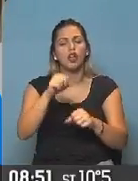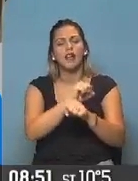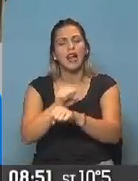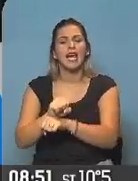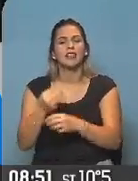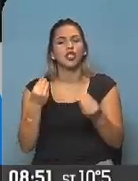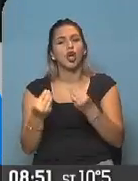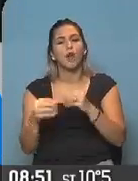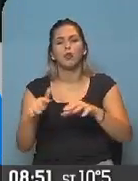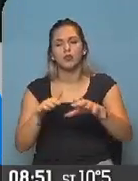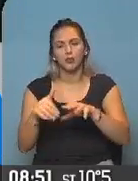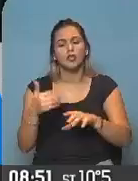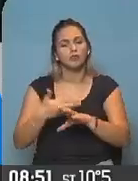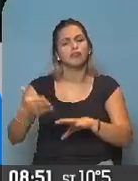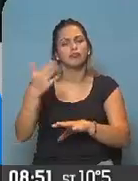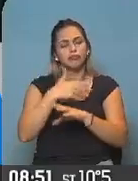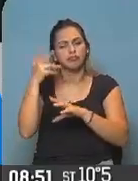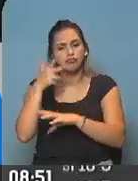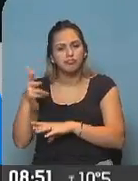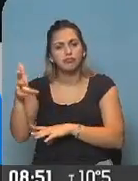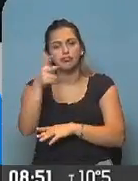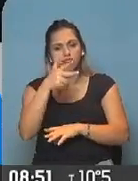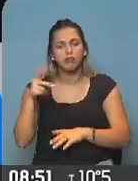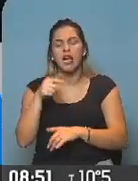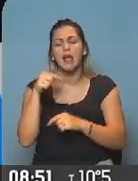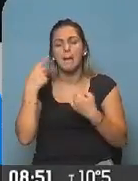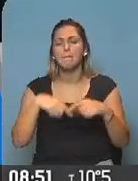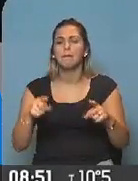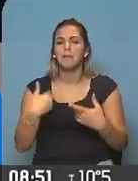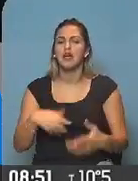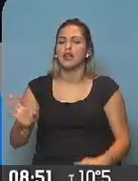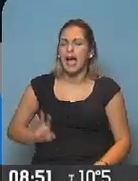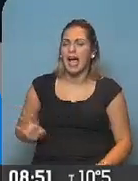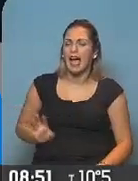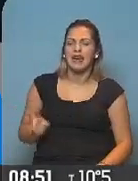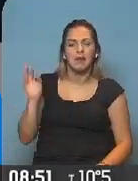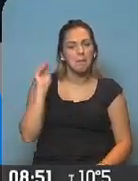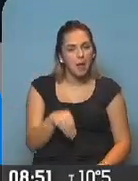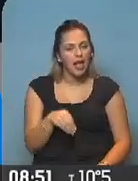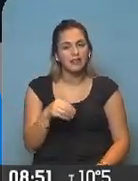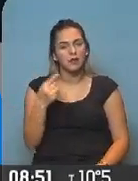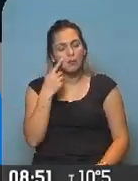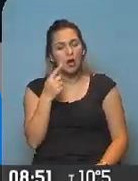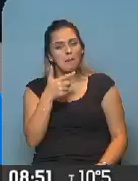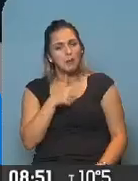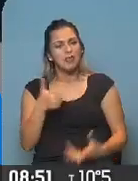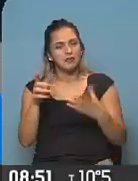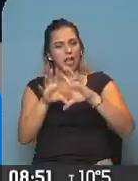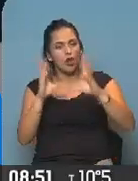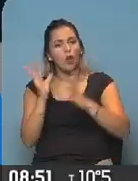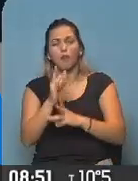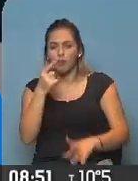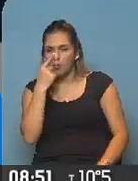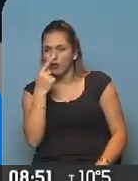ya había filmado un par de jornadas en Los cuerpos dóciles, pero me había quedado con ganas de filmar más. Me parecía un universo muy